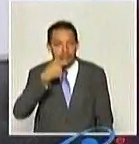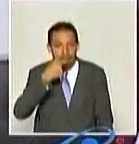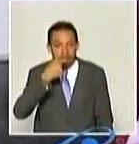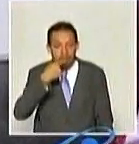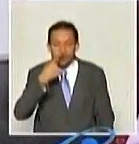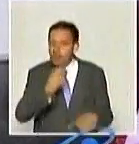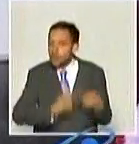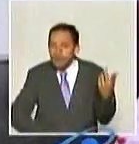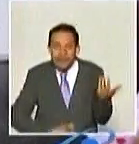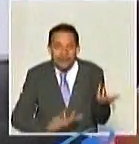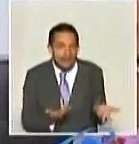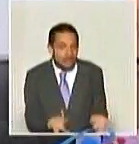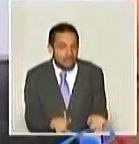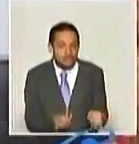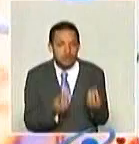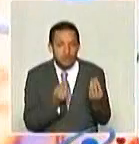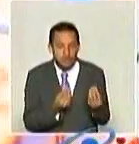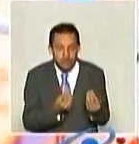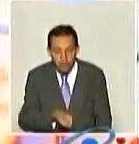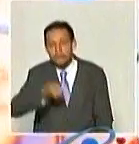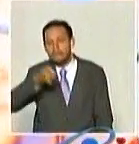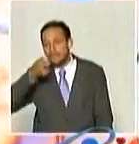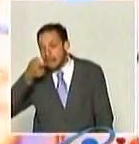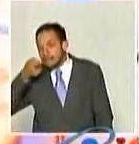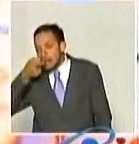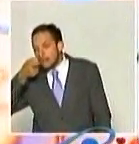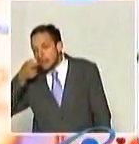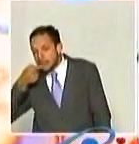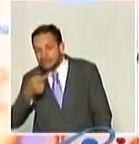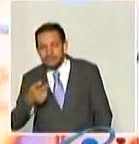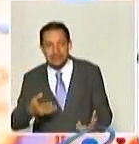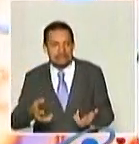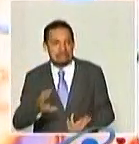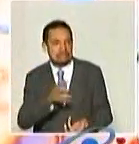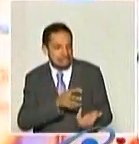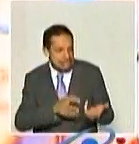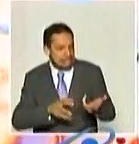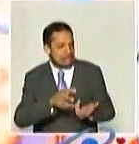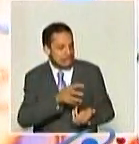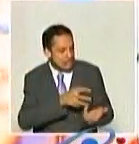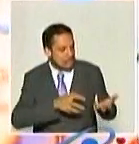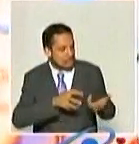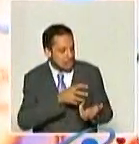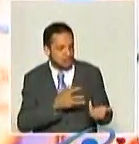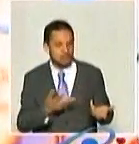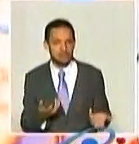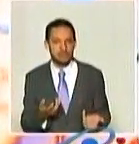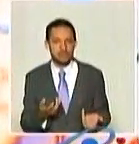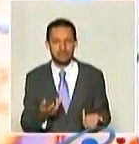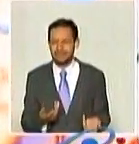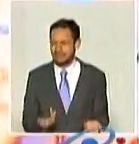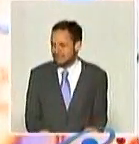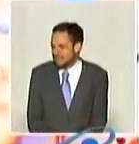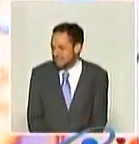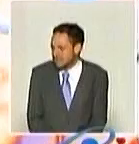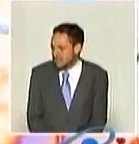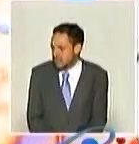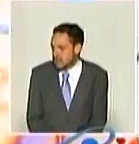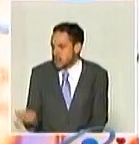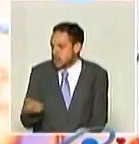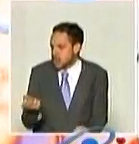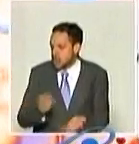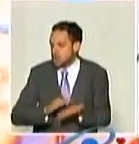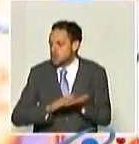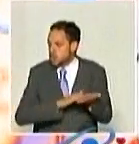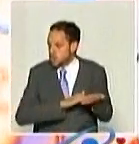está cansado de tomar antibióticos, ya la flora intestinal se le ha vuelto nada, y entonces uno dice, hay que buscar esta